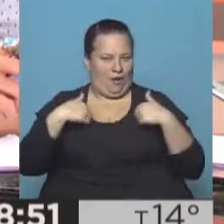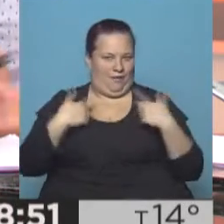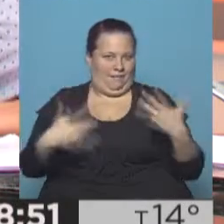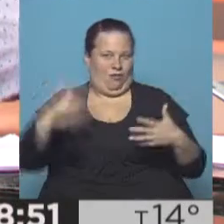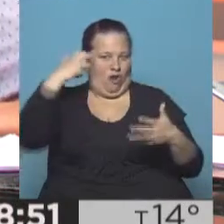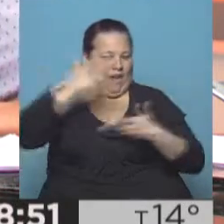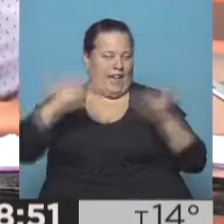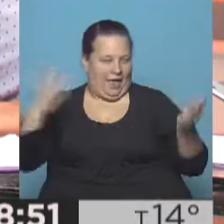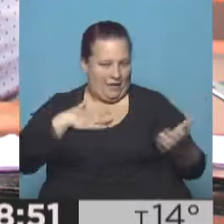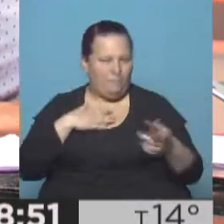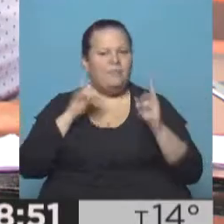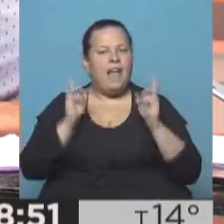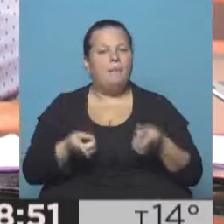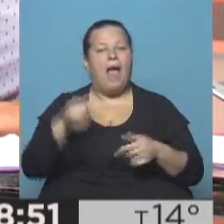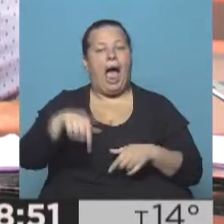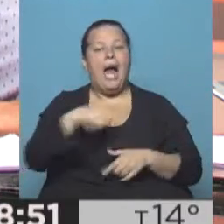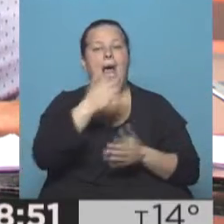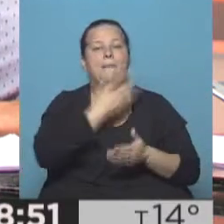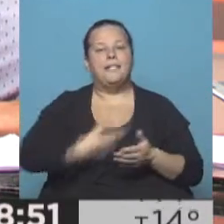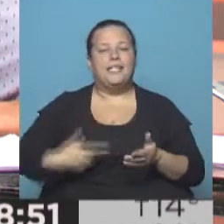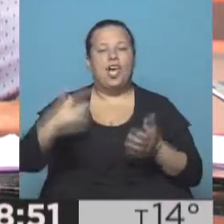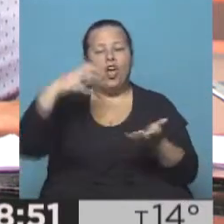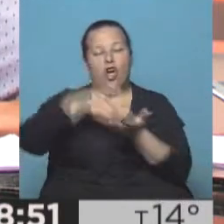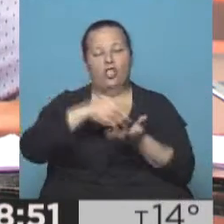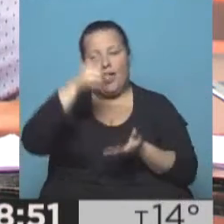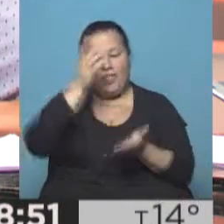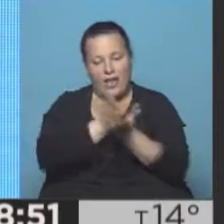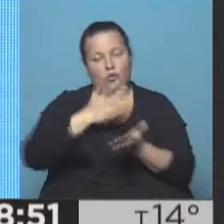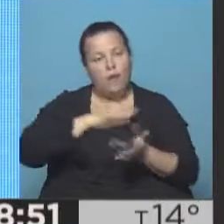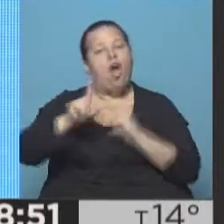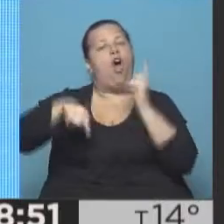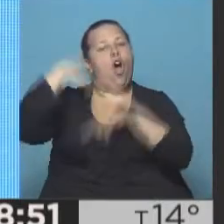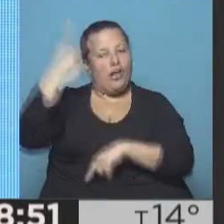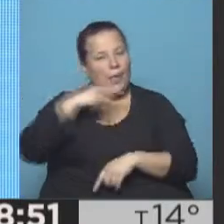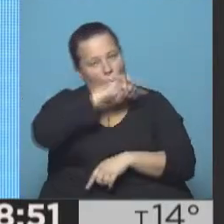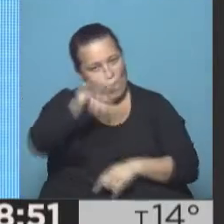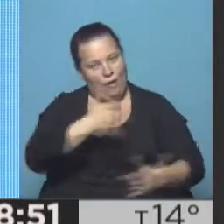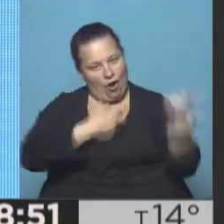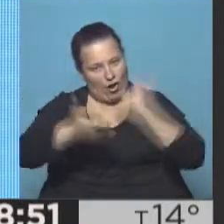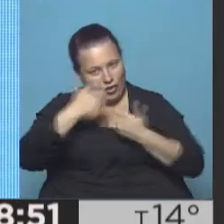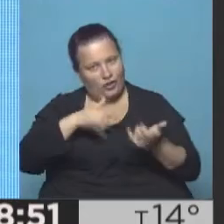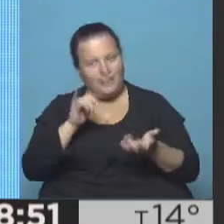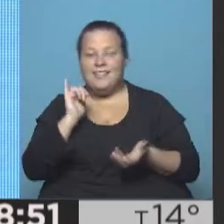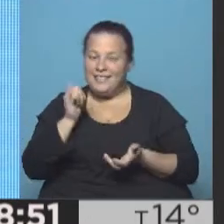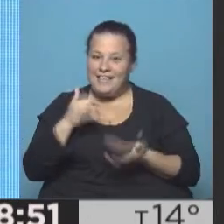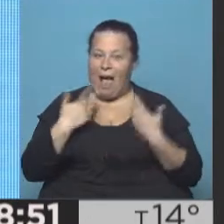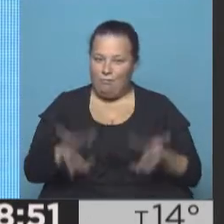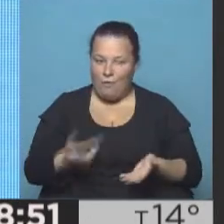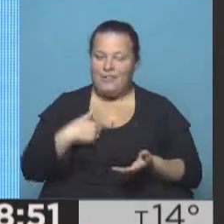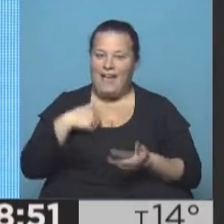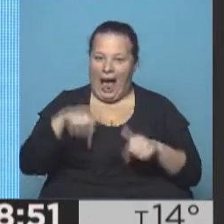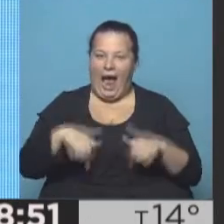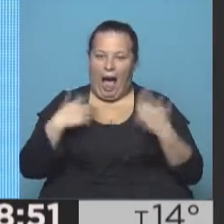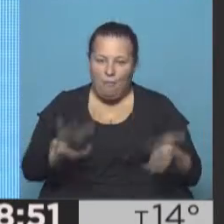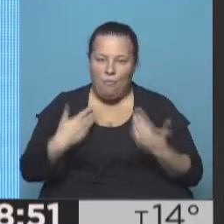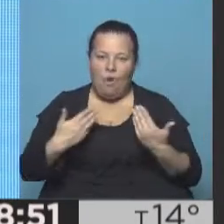enorme Congreso. Y actual titular del Observatorio de Derechos Humanos, que también otro día, Normita, vas a venir a hablar es la posibilidad tarea de hoy. Que tengo